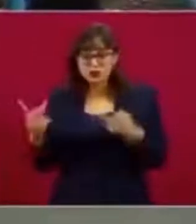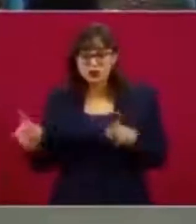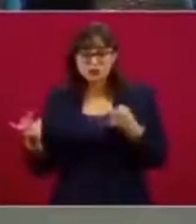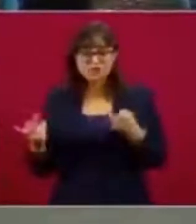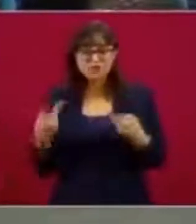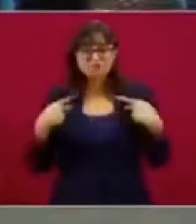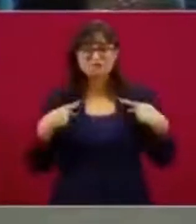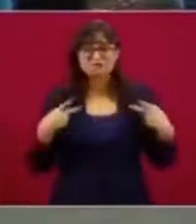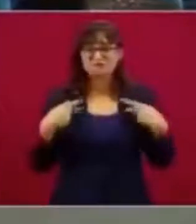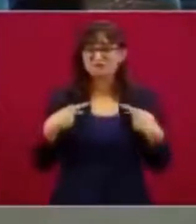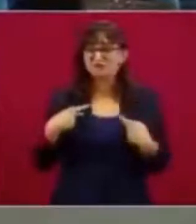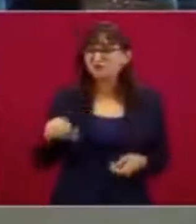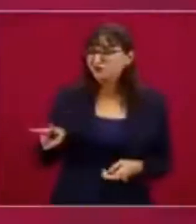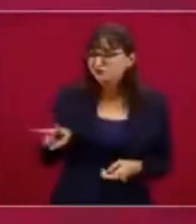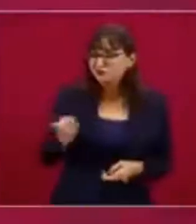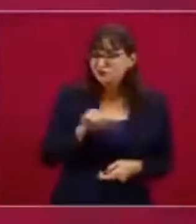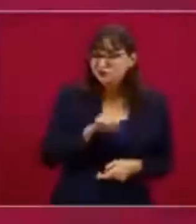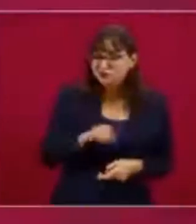Y si